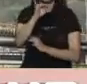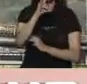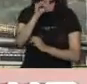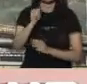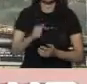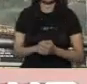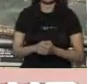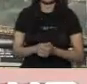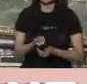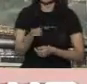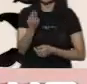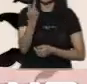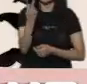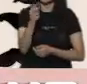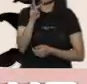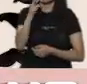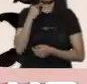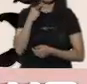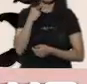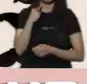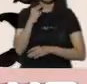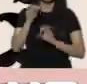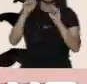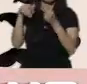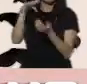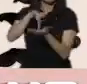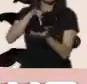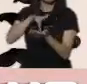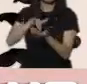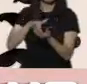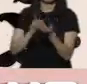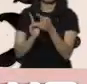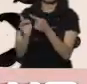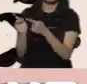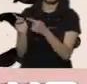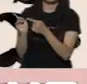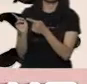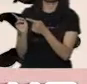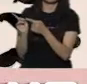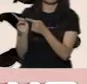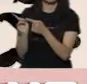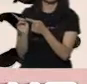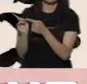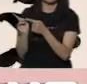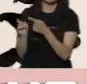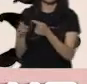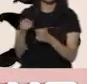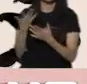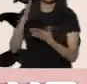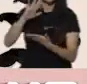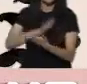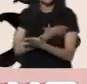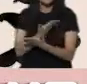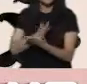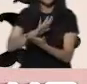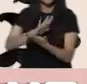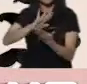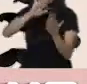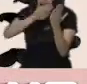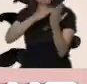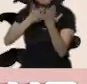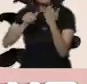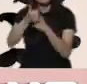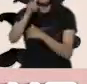caer al Teatro Jorge Eliécer Gaitán a Sound Painting, una obra organizada por Improvisual, en la cual una agrupación artística de más de